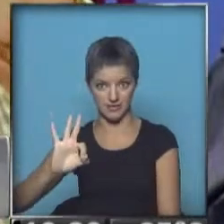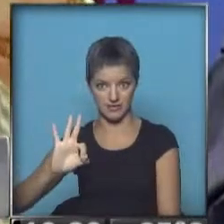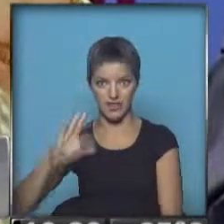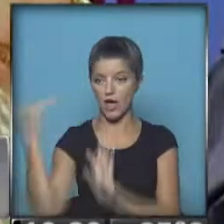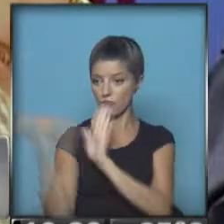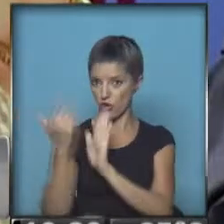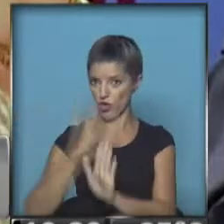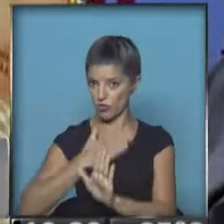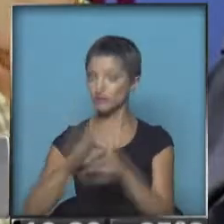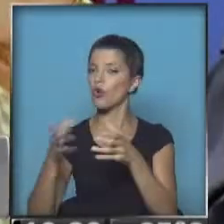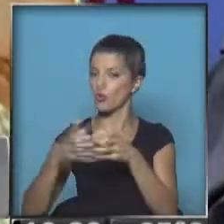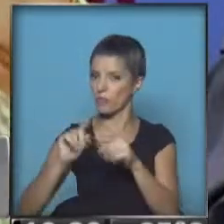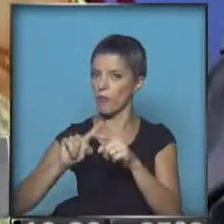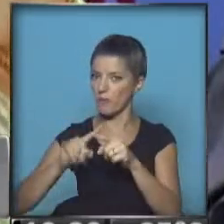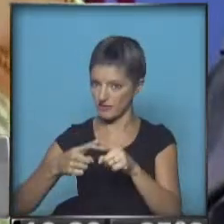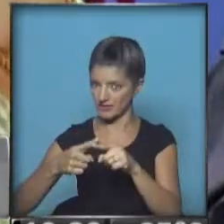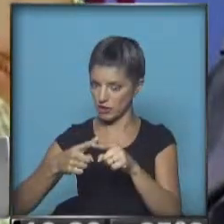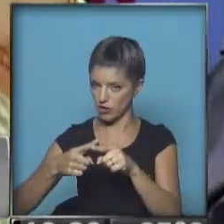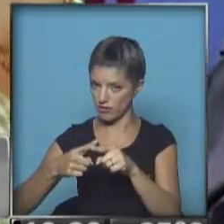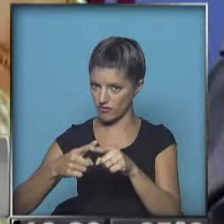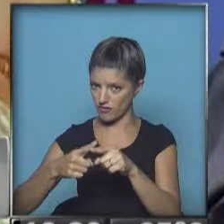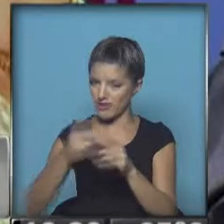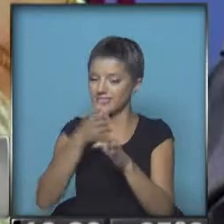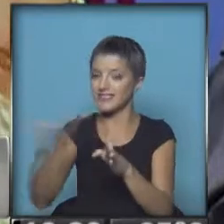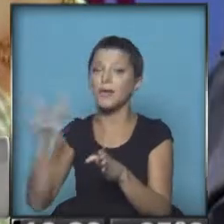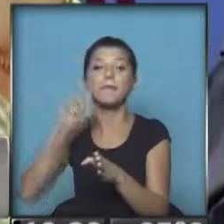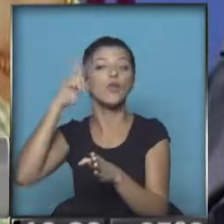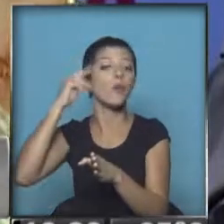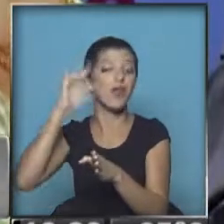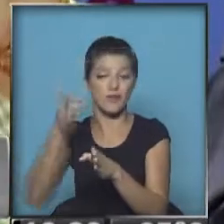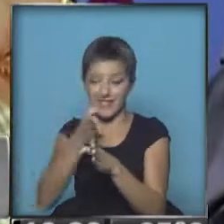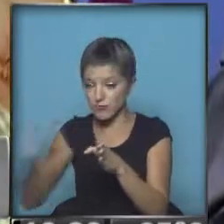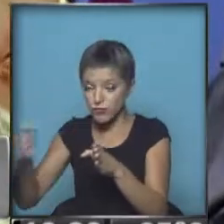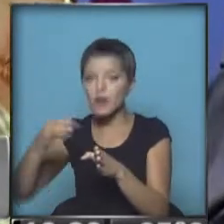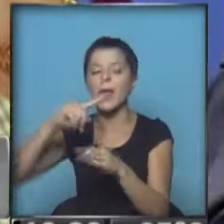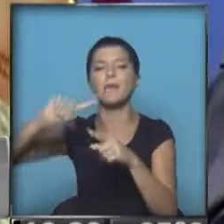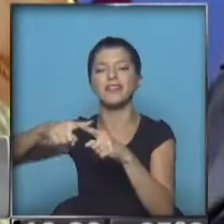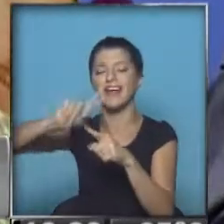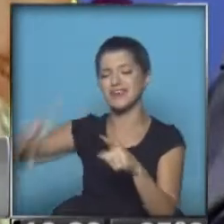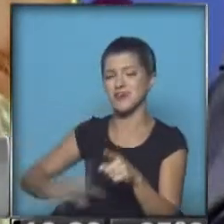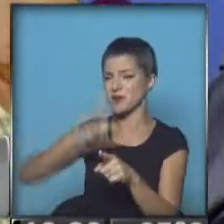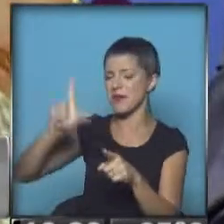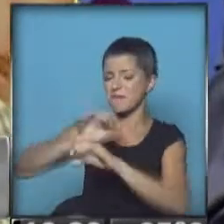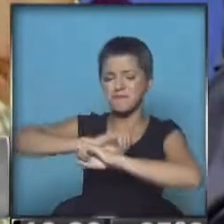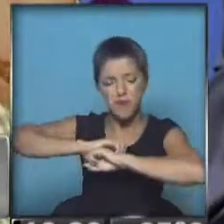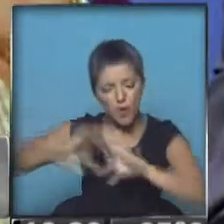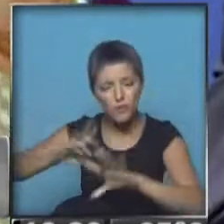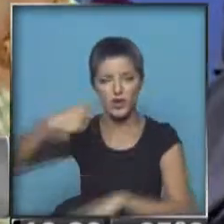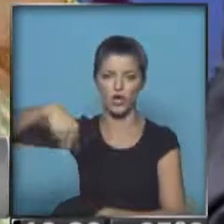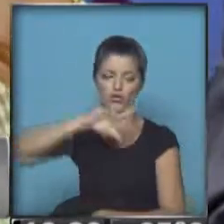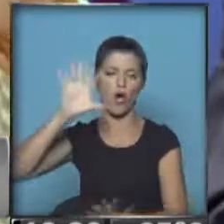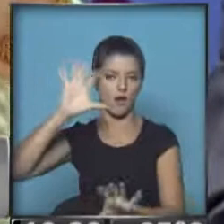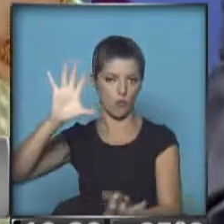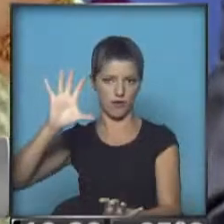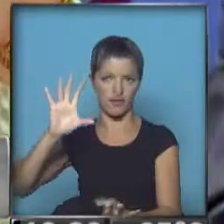de nuestro partido se llevaron a cabo las políticas neoliberales más terribles de las que se tenga memoria, y